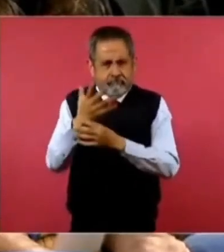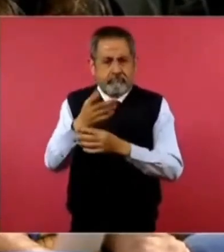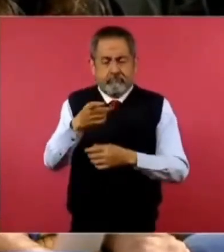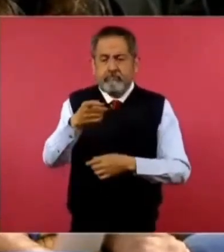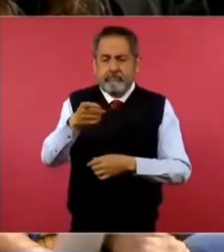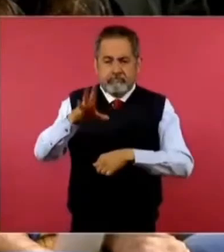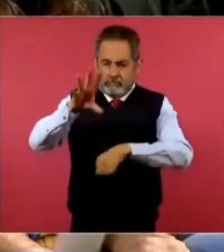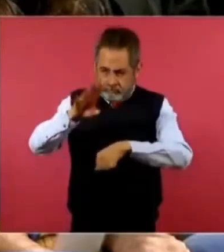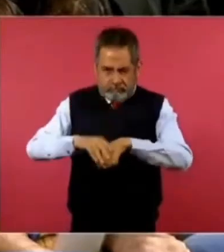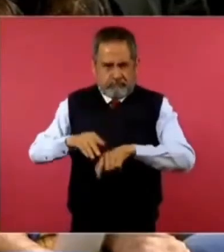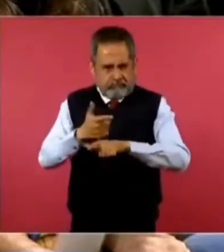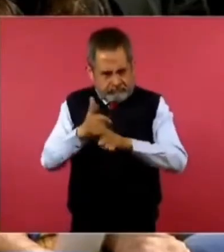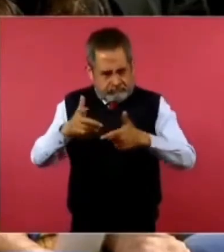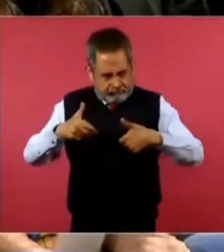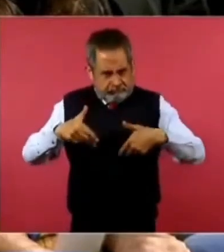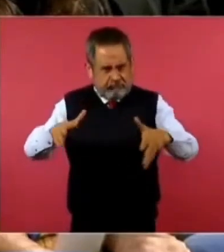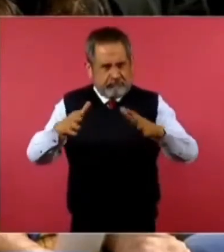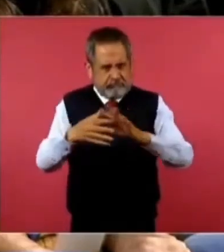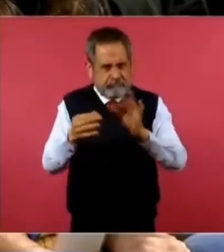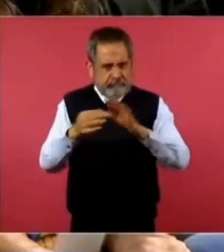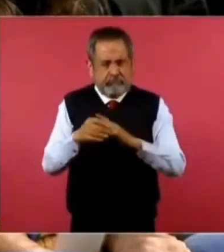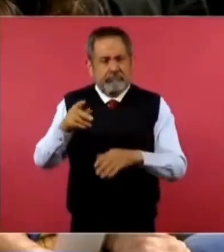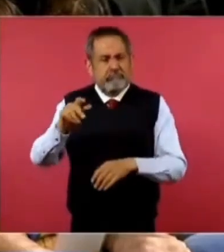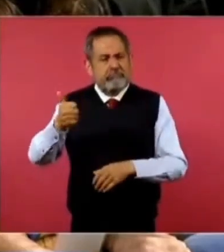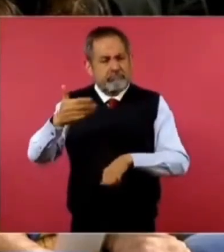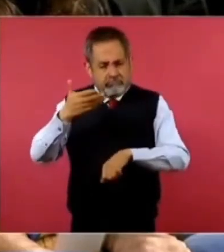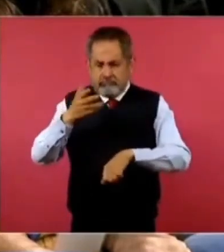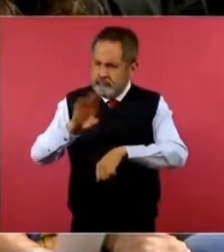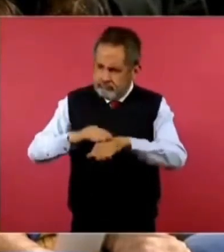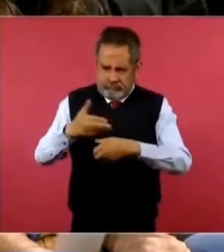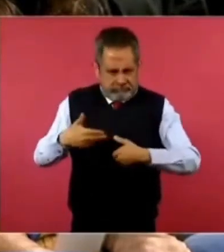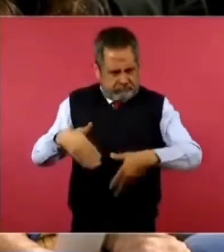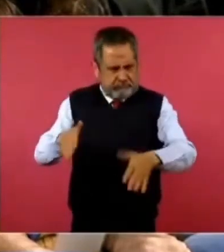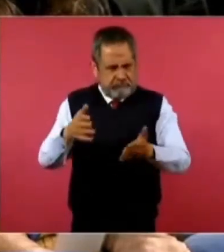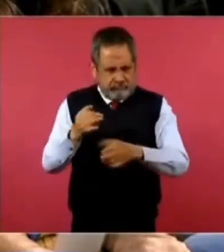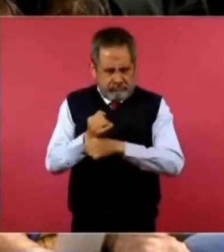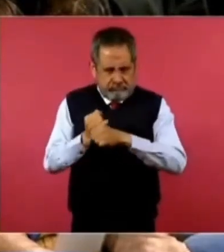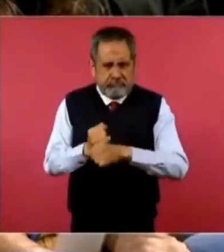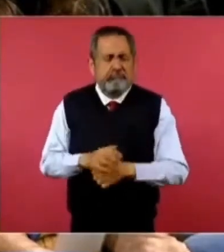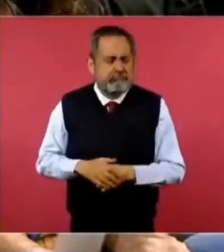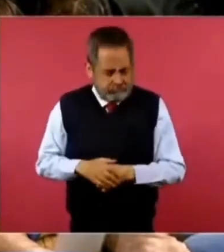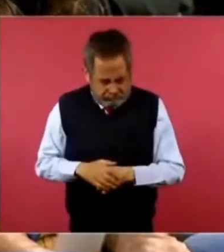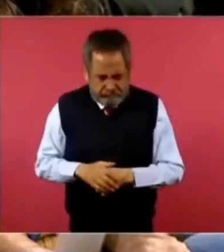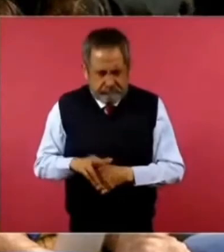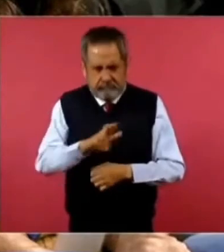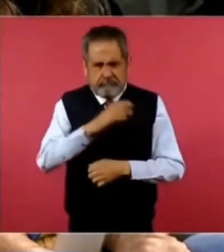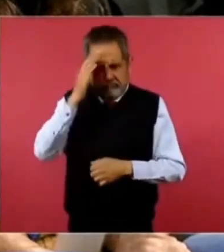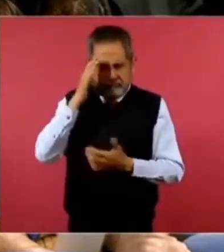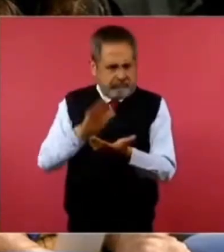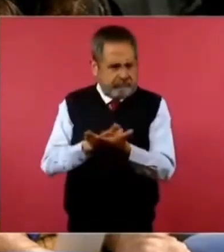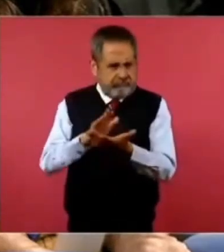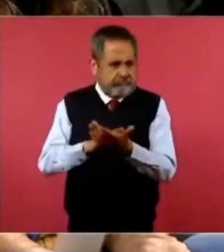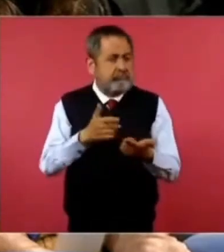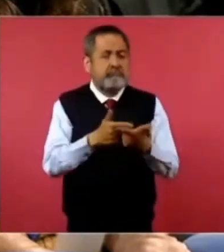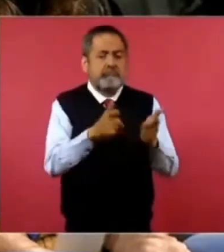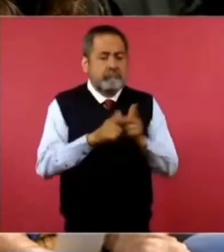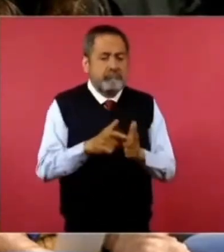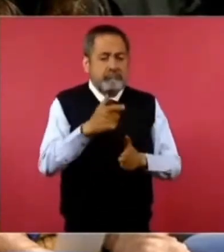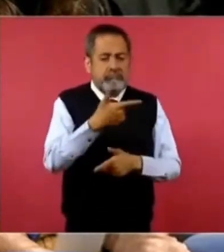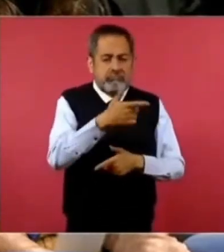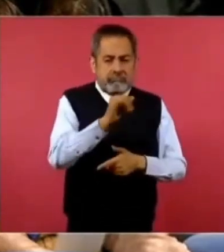permitió durante su administración, reconocido por el grupo